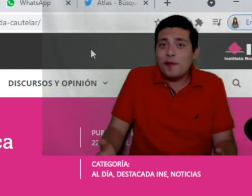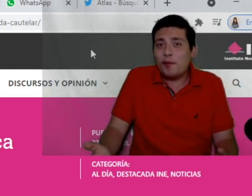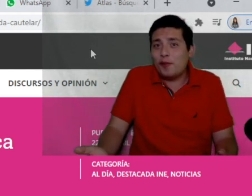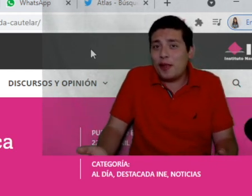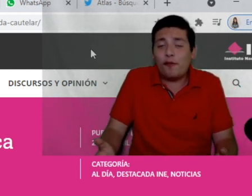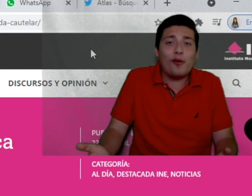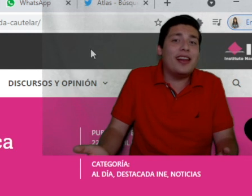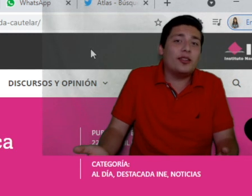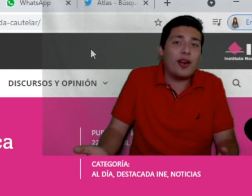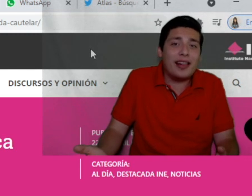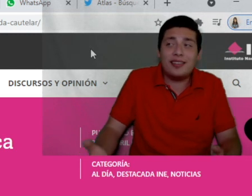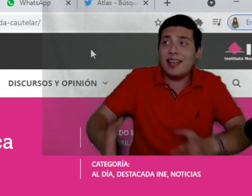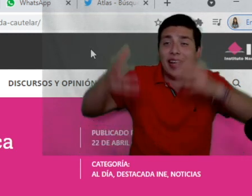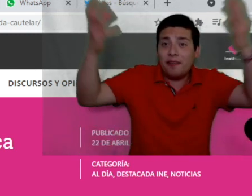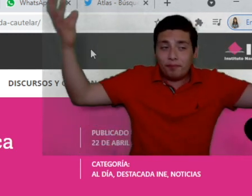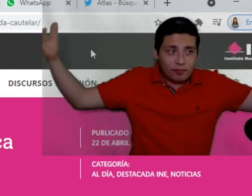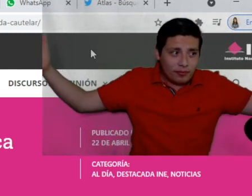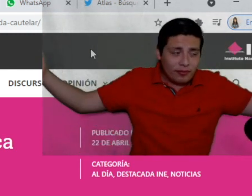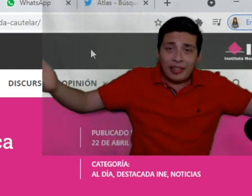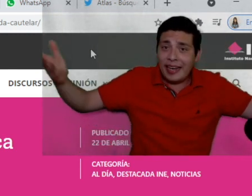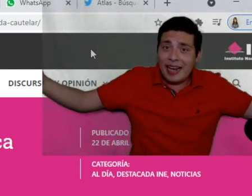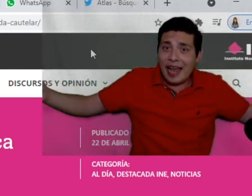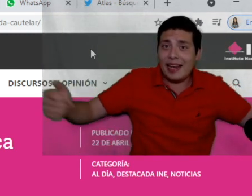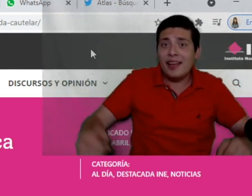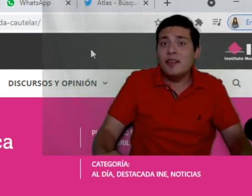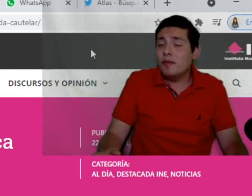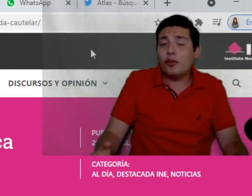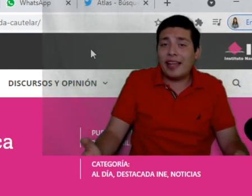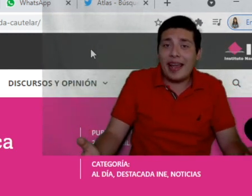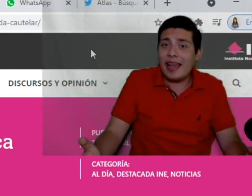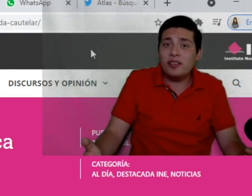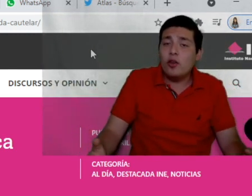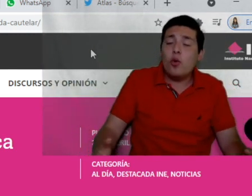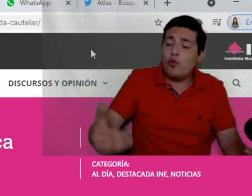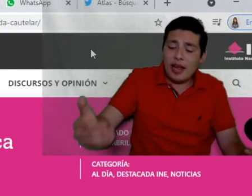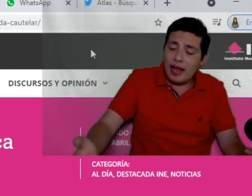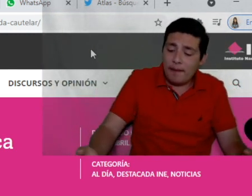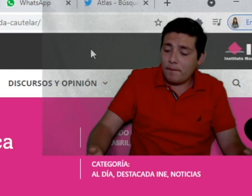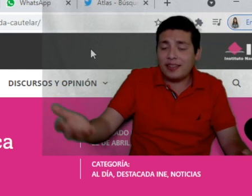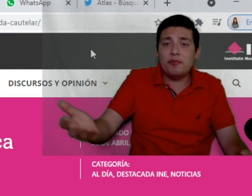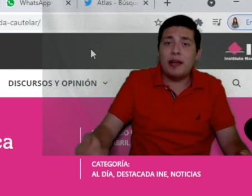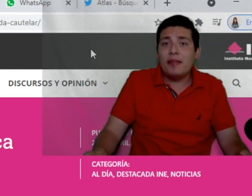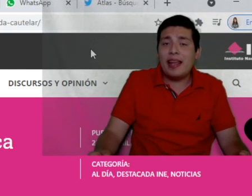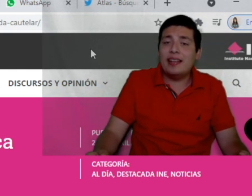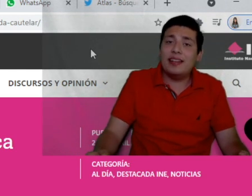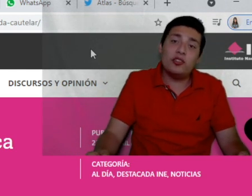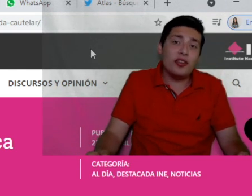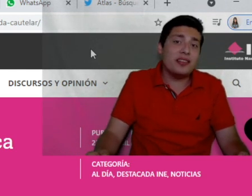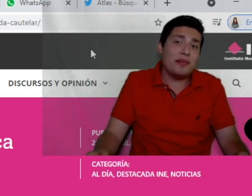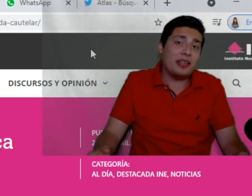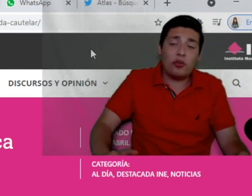momentos pues donde el fraude electoral sigue en el aire, porque ya es una máxima en